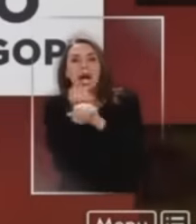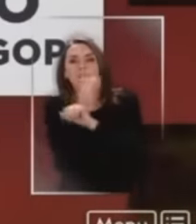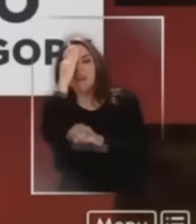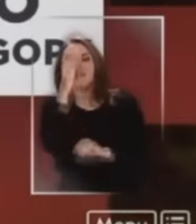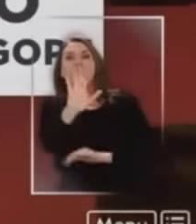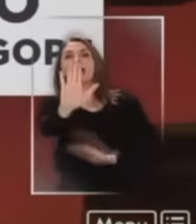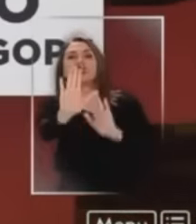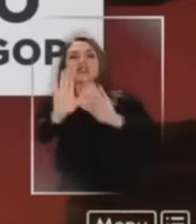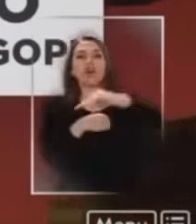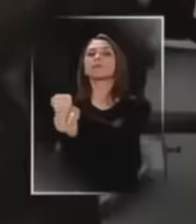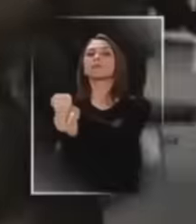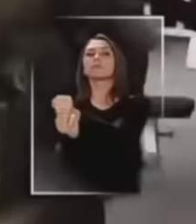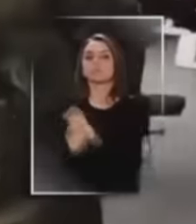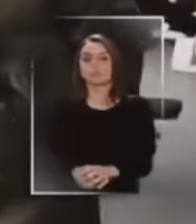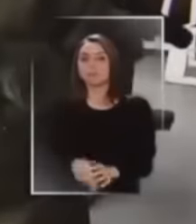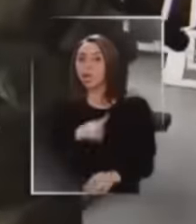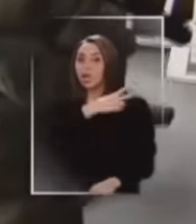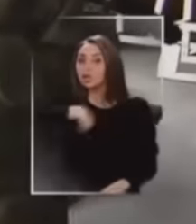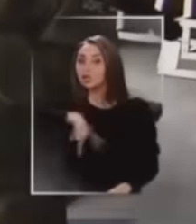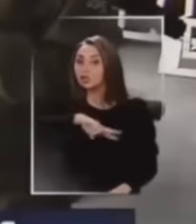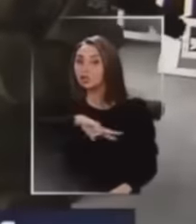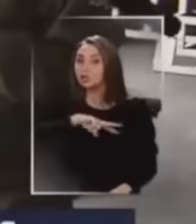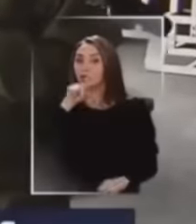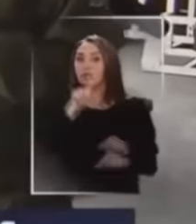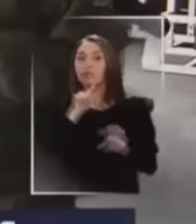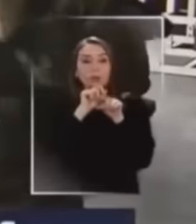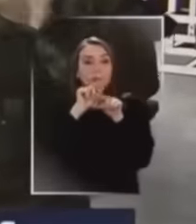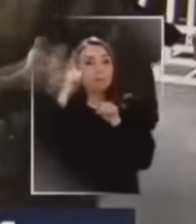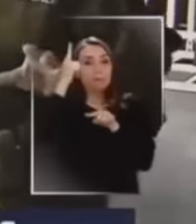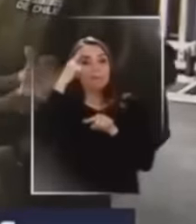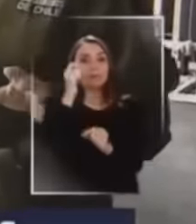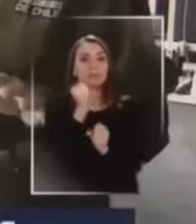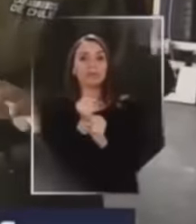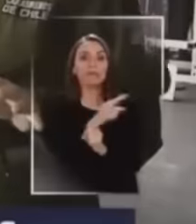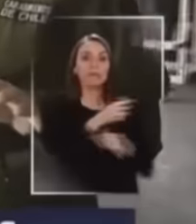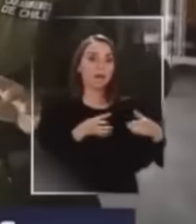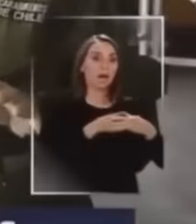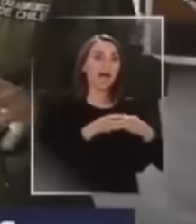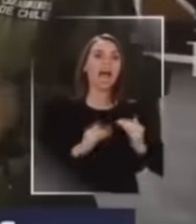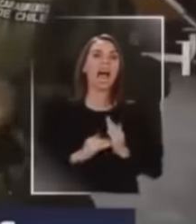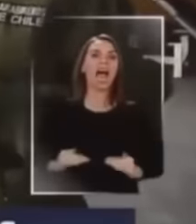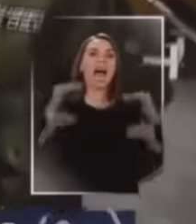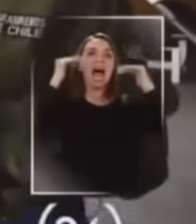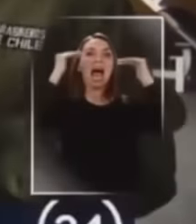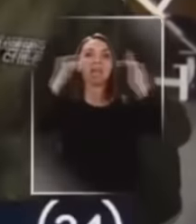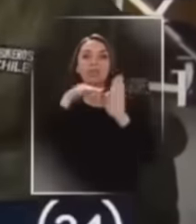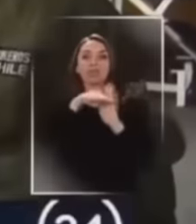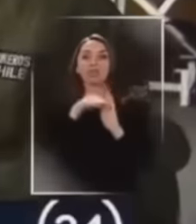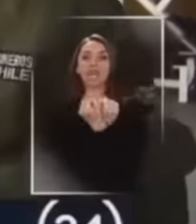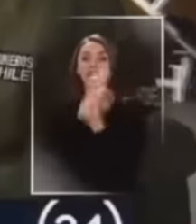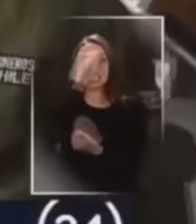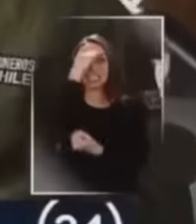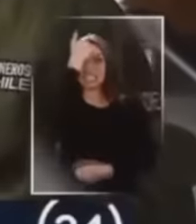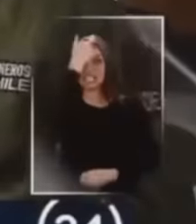Algo potente. Nosotros basamos nuestro principio de trabajo en el concepto de un equipo de alto rendimiento. Un carabinero del GOPE solo por